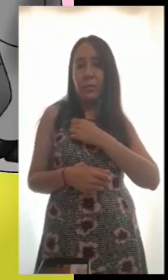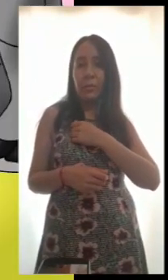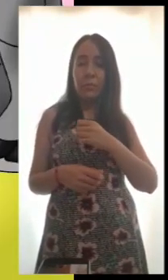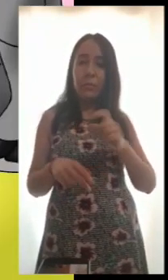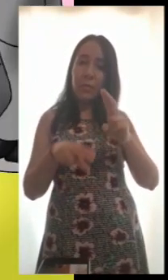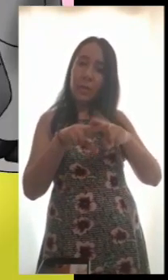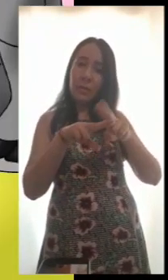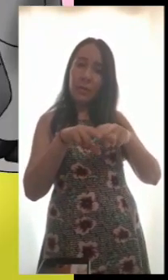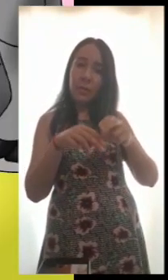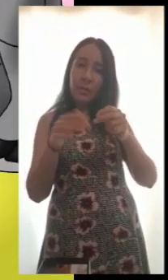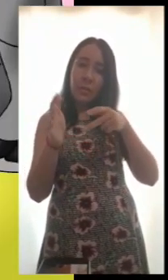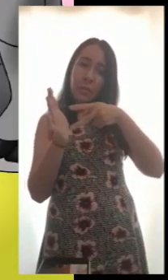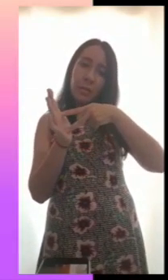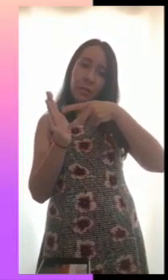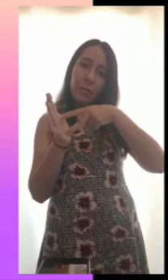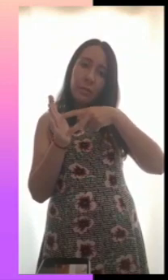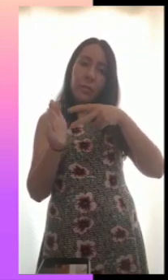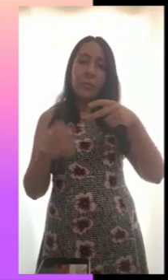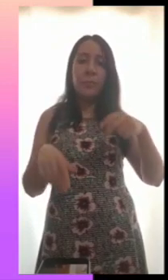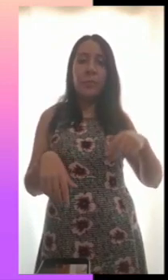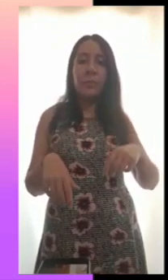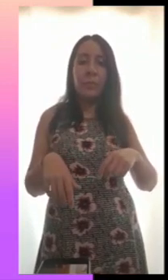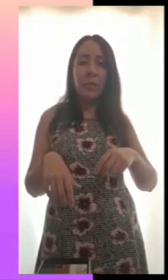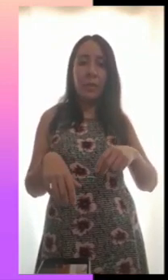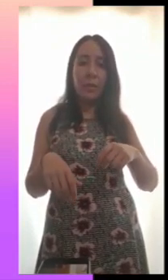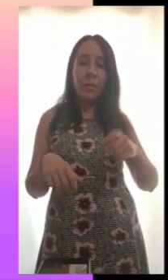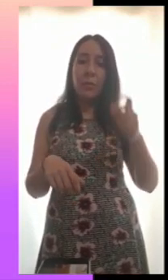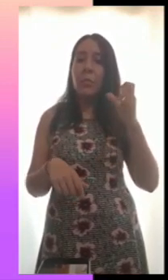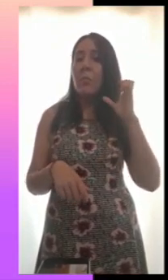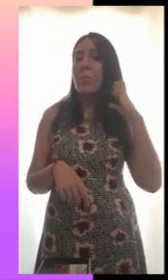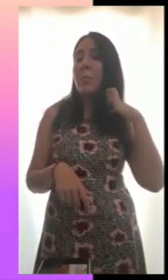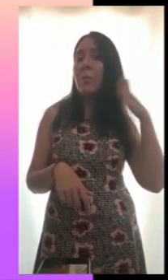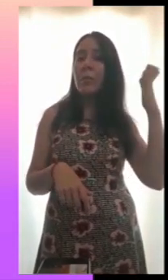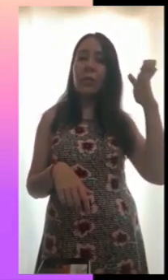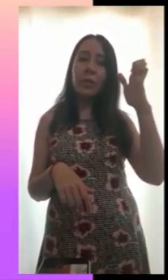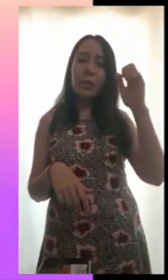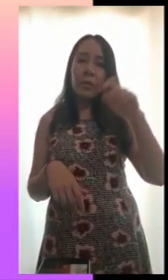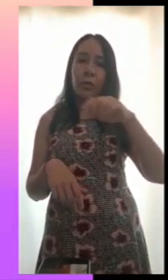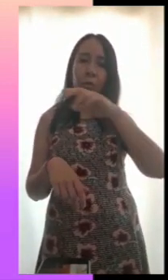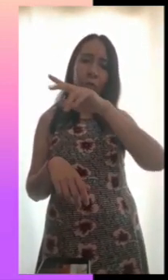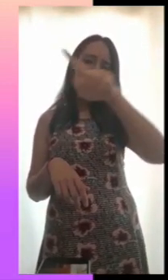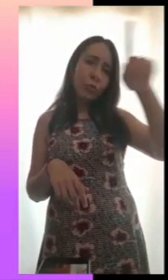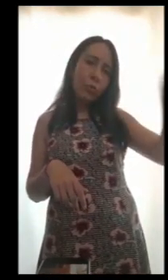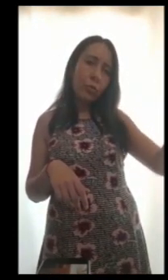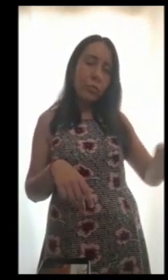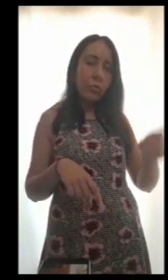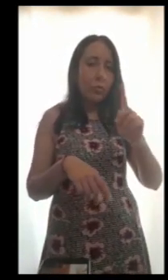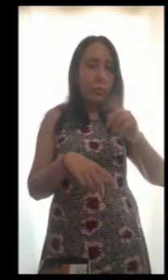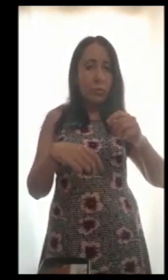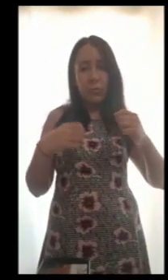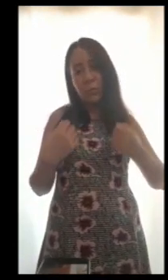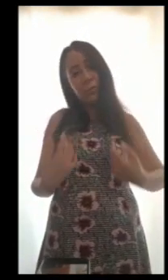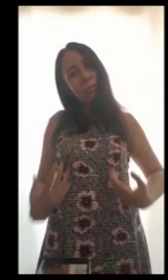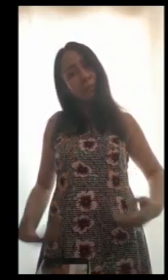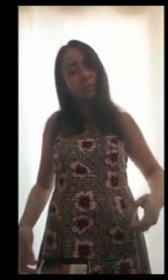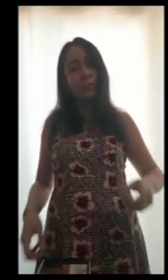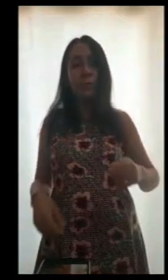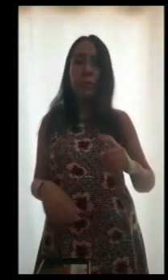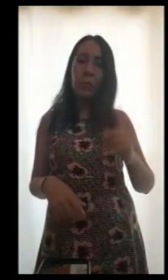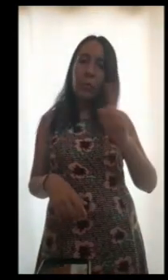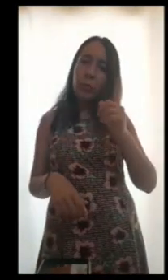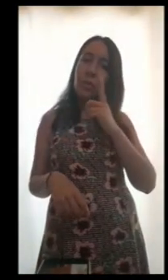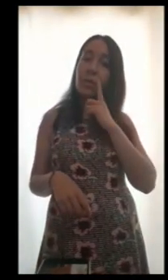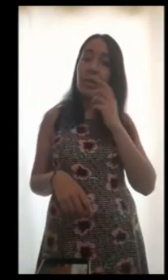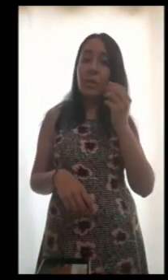a veces existen divisiones porque los otros nos resultan incómodos, o por su